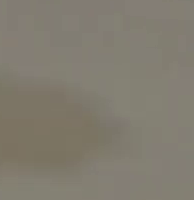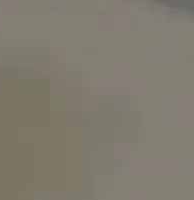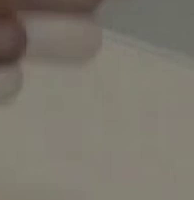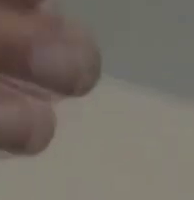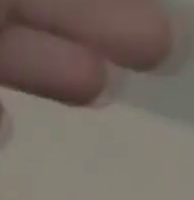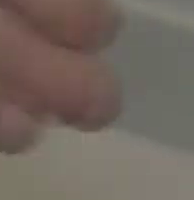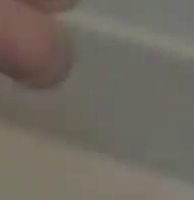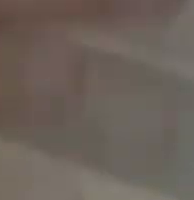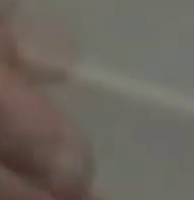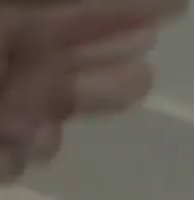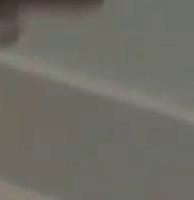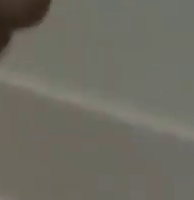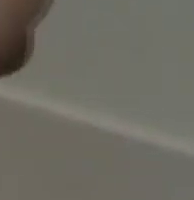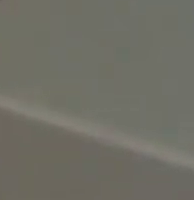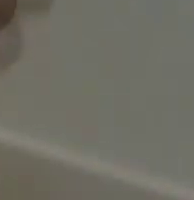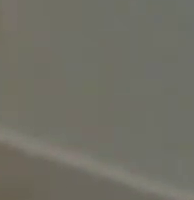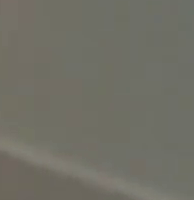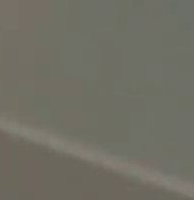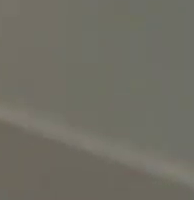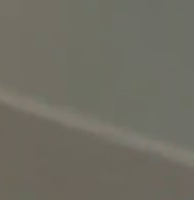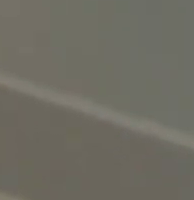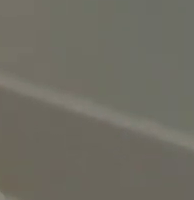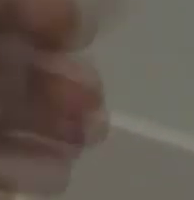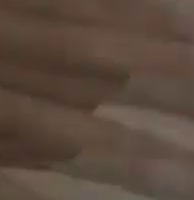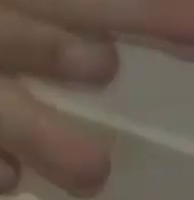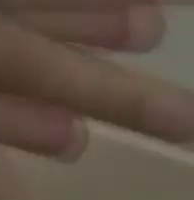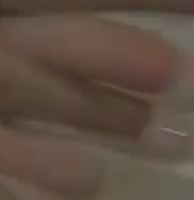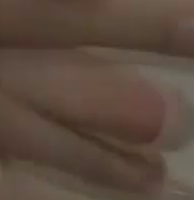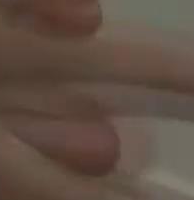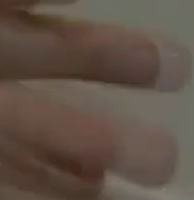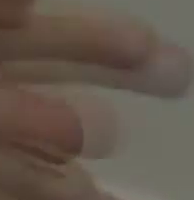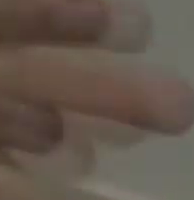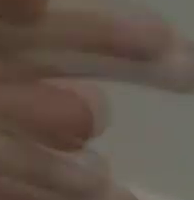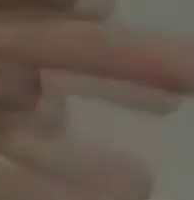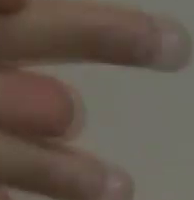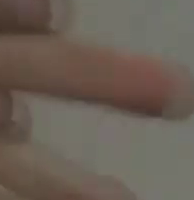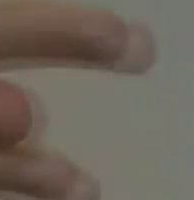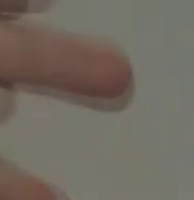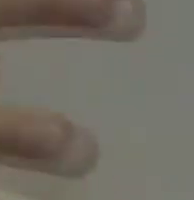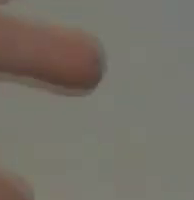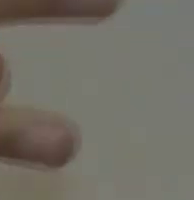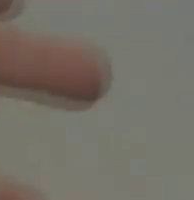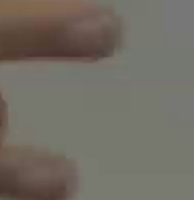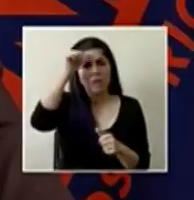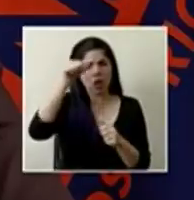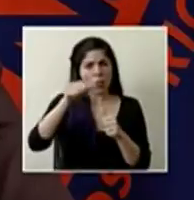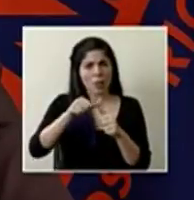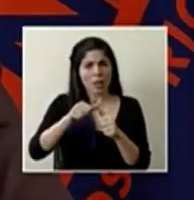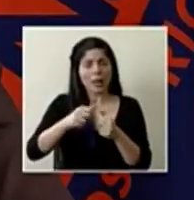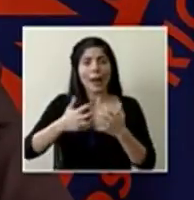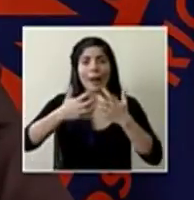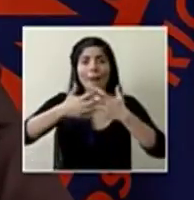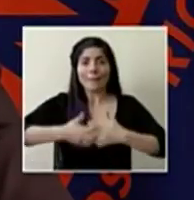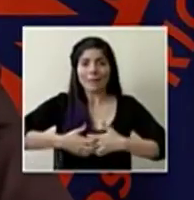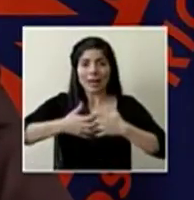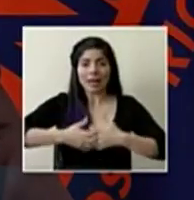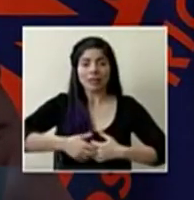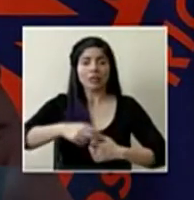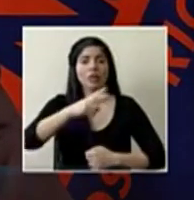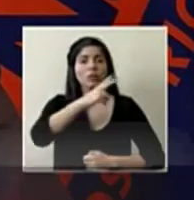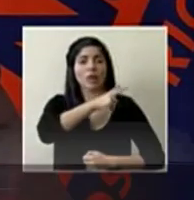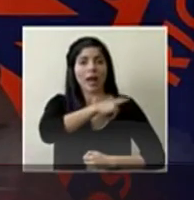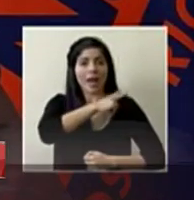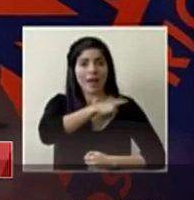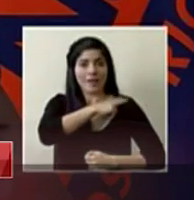frecuente y habilitar horarios diferenciados para adultos mayores. Recordar a las empresas, a los patronos,